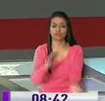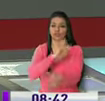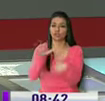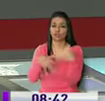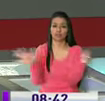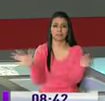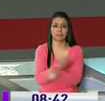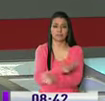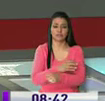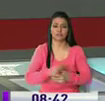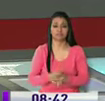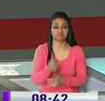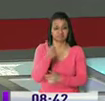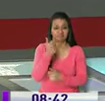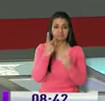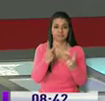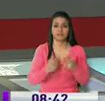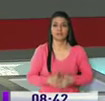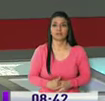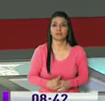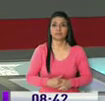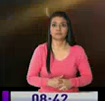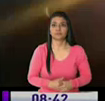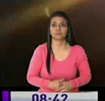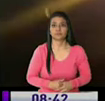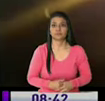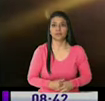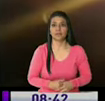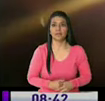vehículo en minutos. Miremos las imágenes.